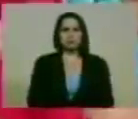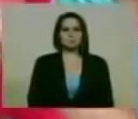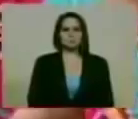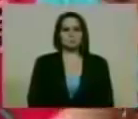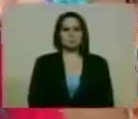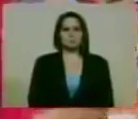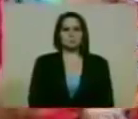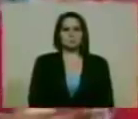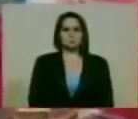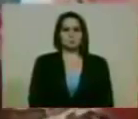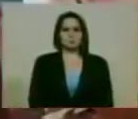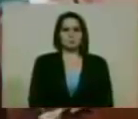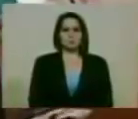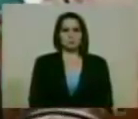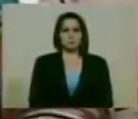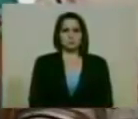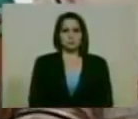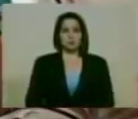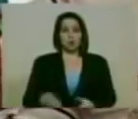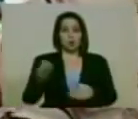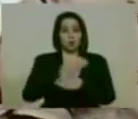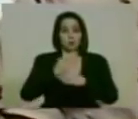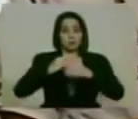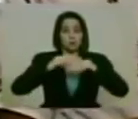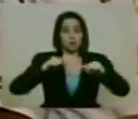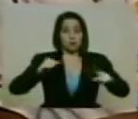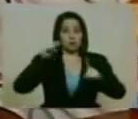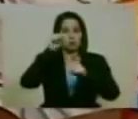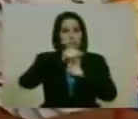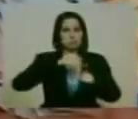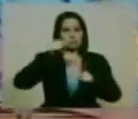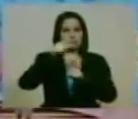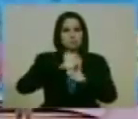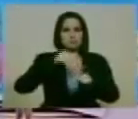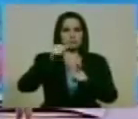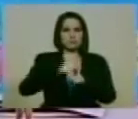Compartimos un territorio de lucha